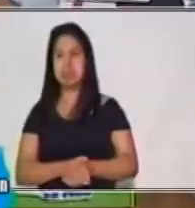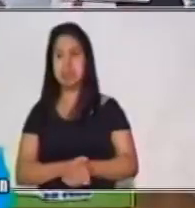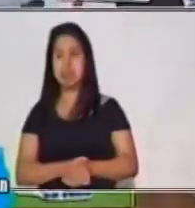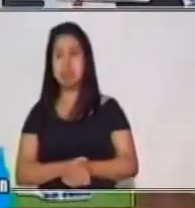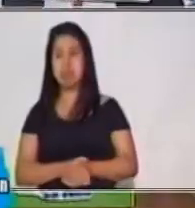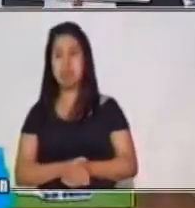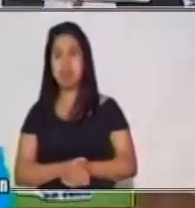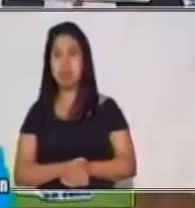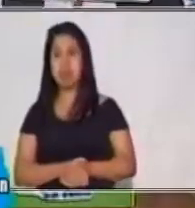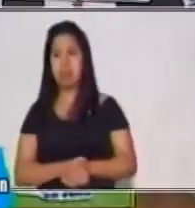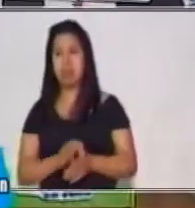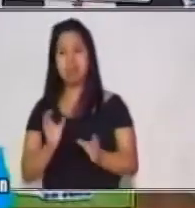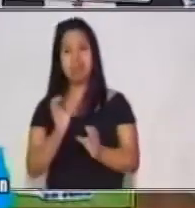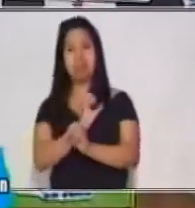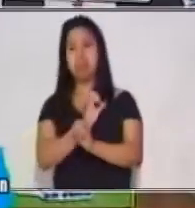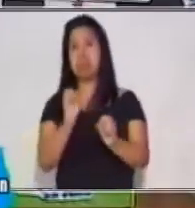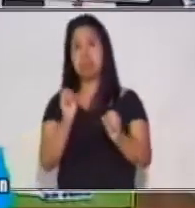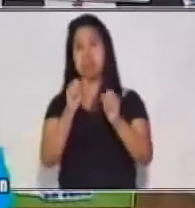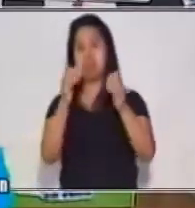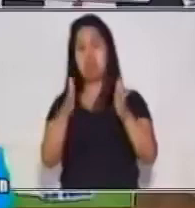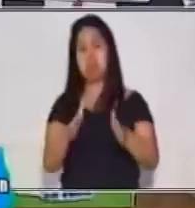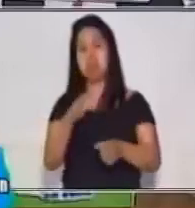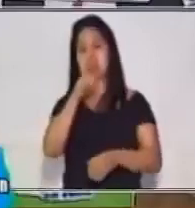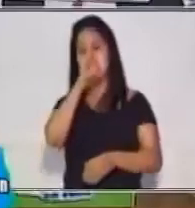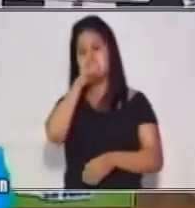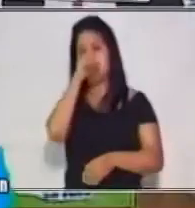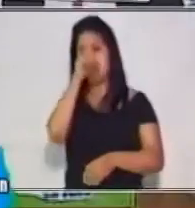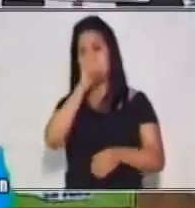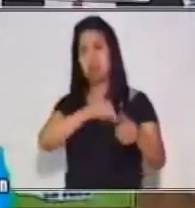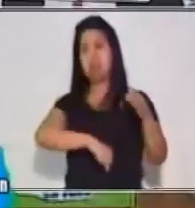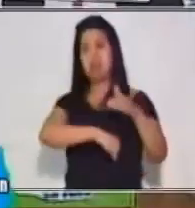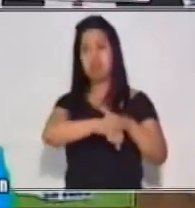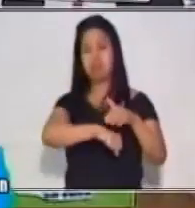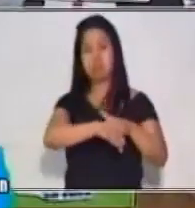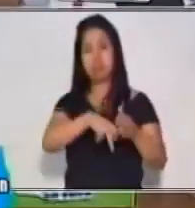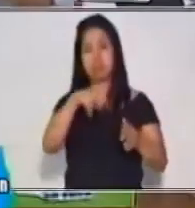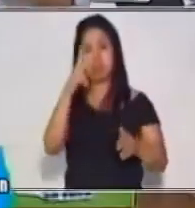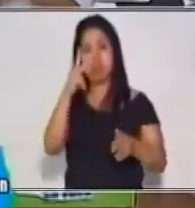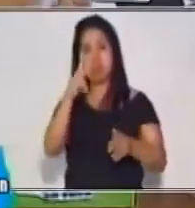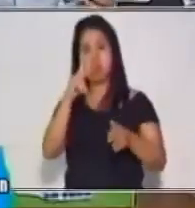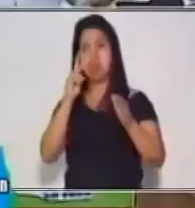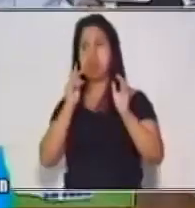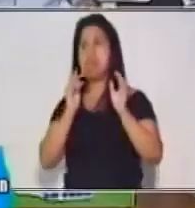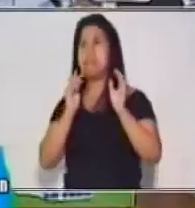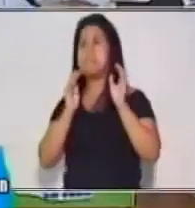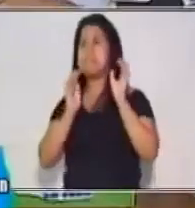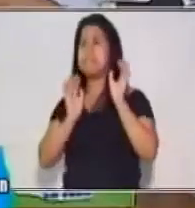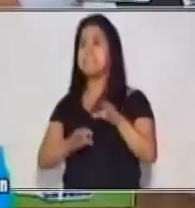Ningún alumno o ningún alumno